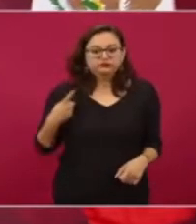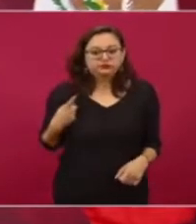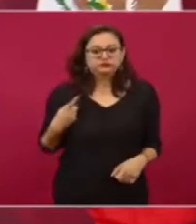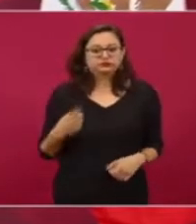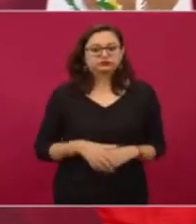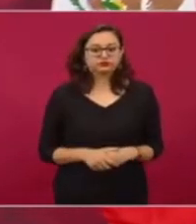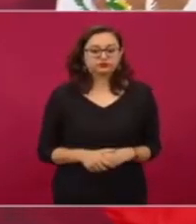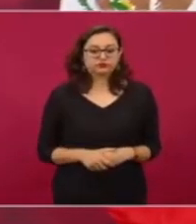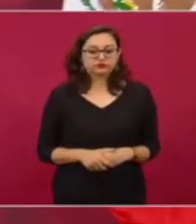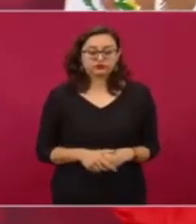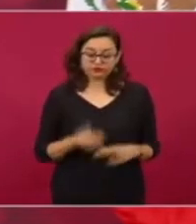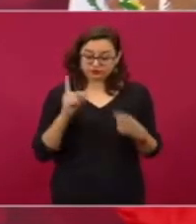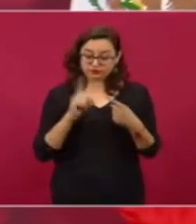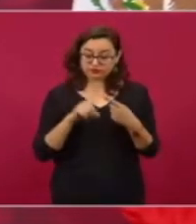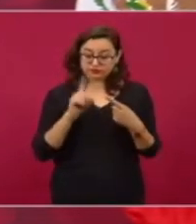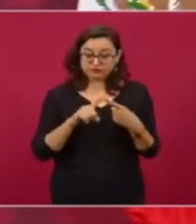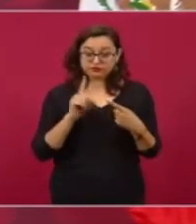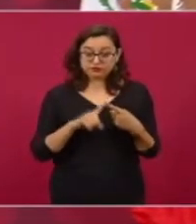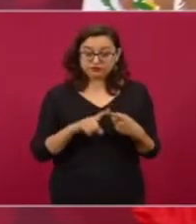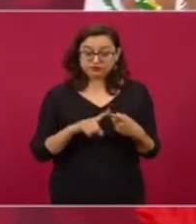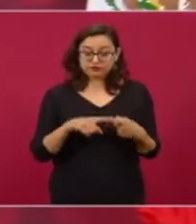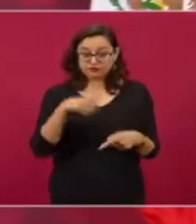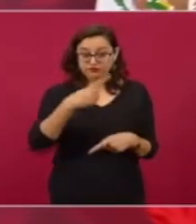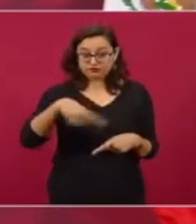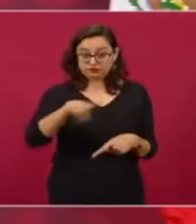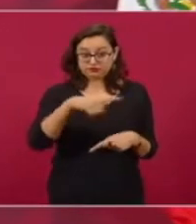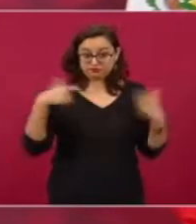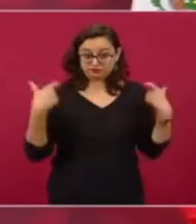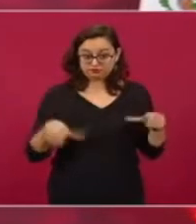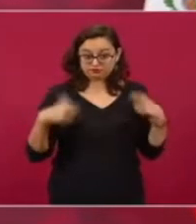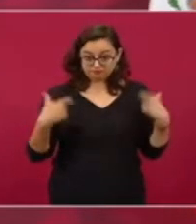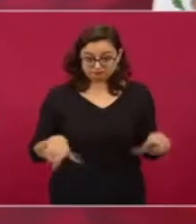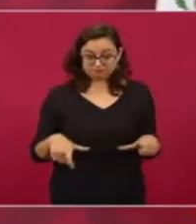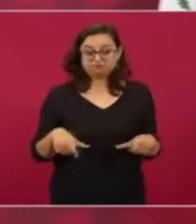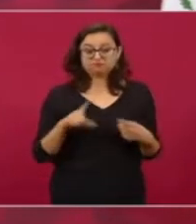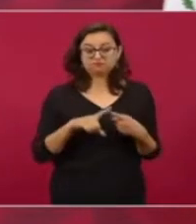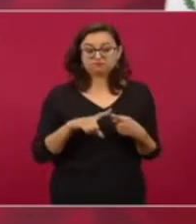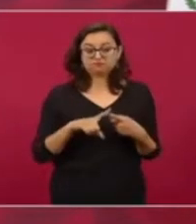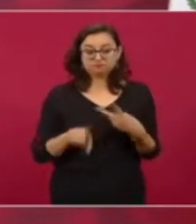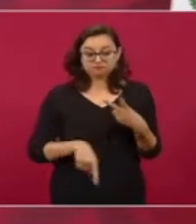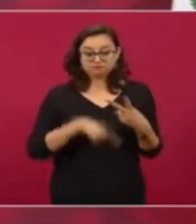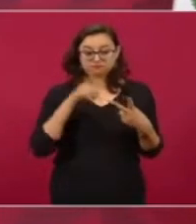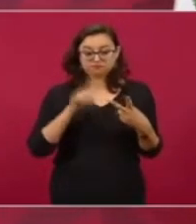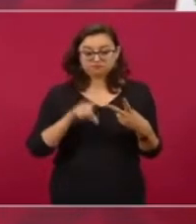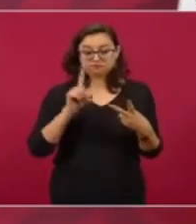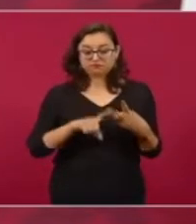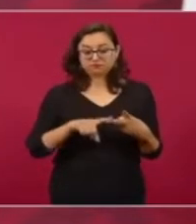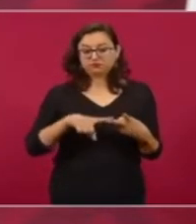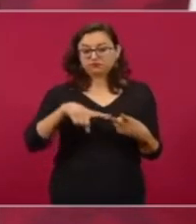sueldos de los altos funcionarios en el line asesores